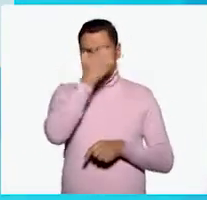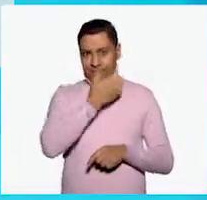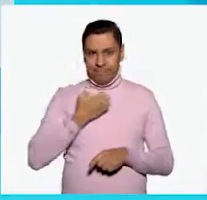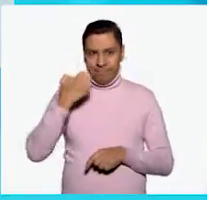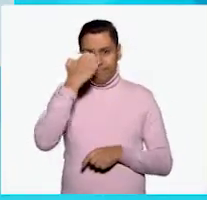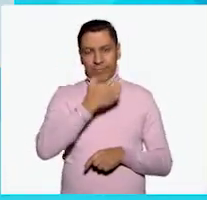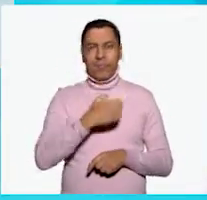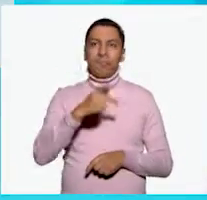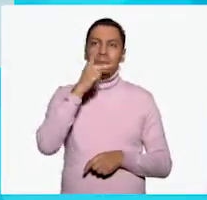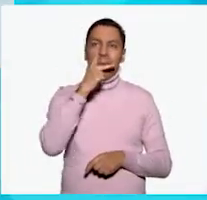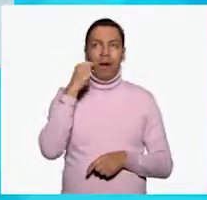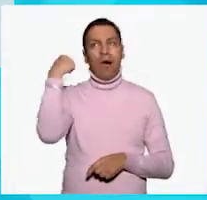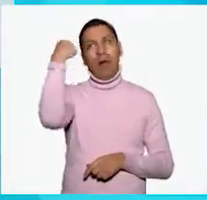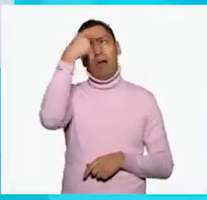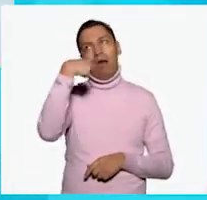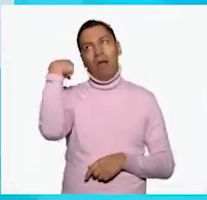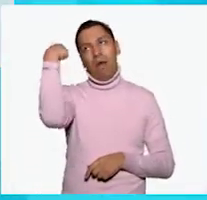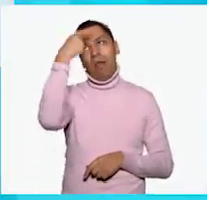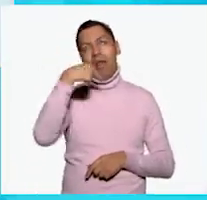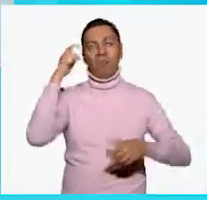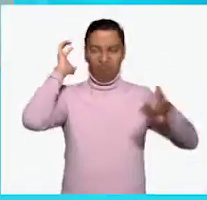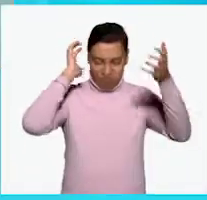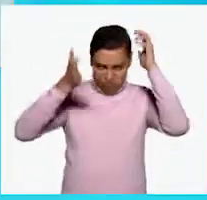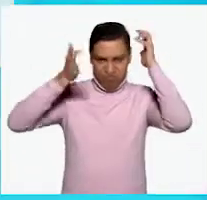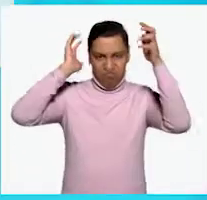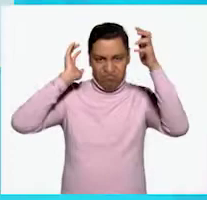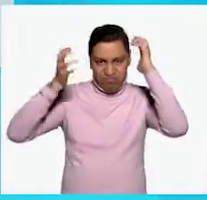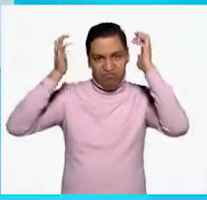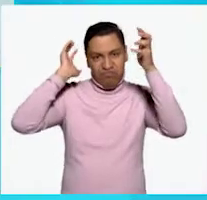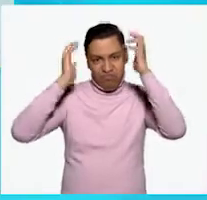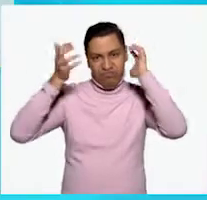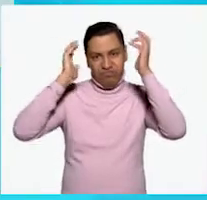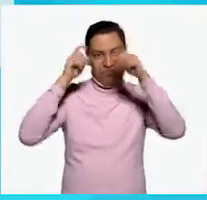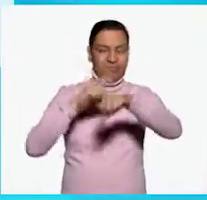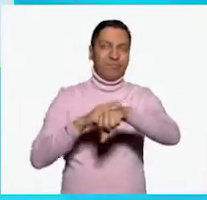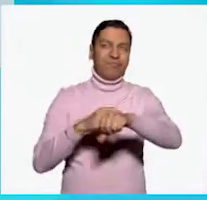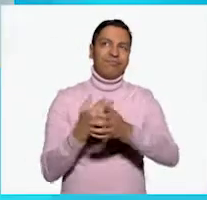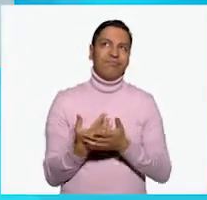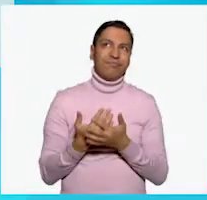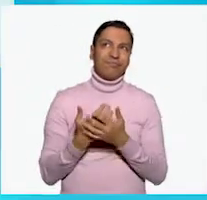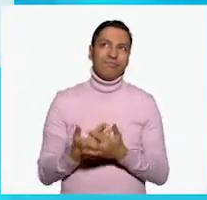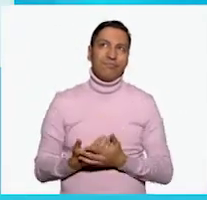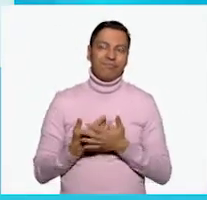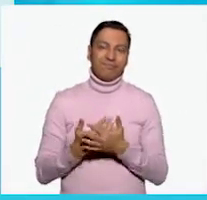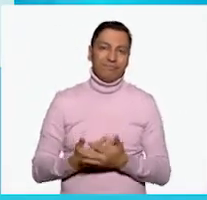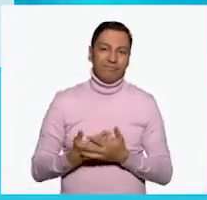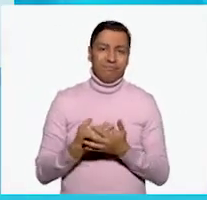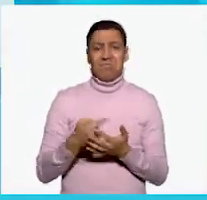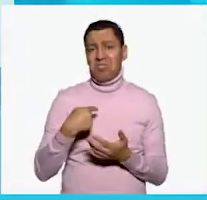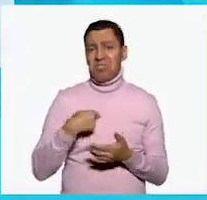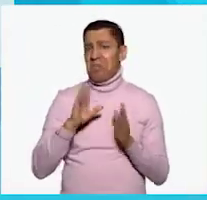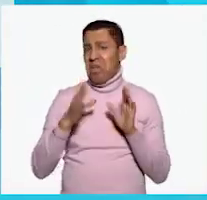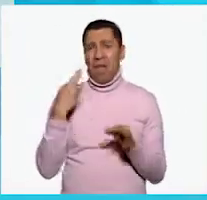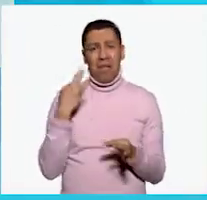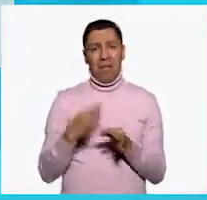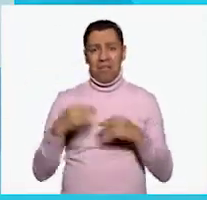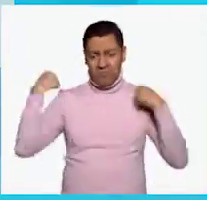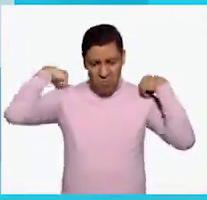se tarda horas y horas bañándose. Y ella estaba lista en la sala con mi